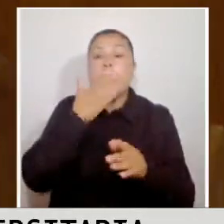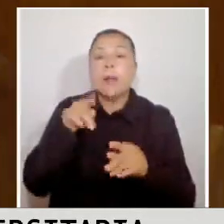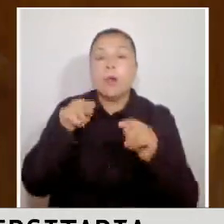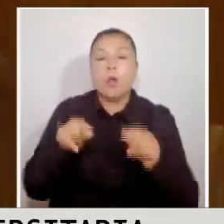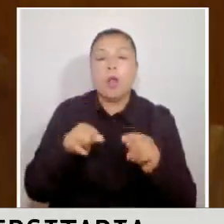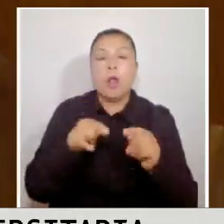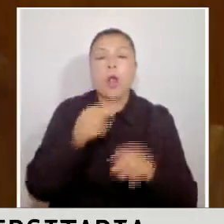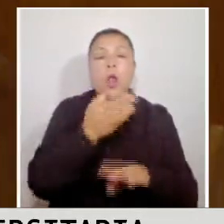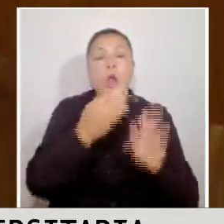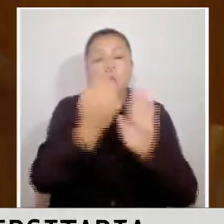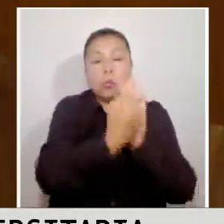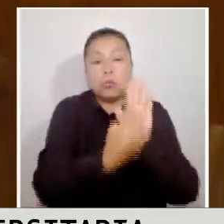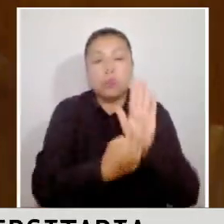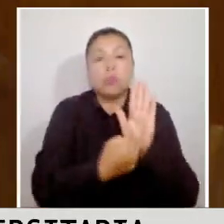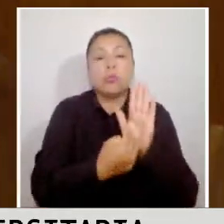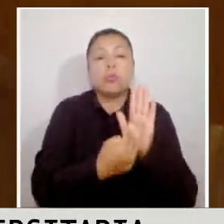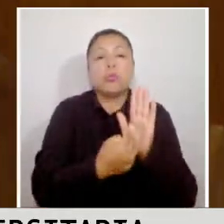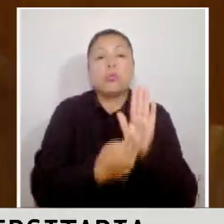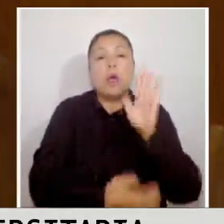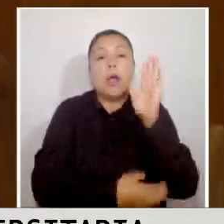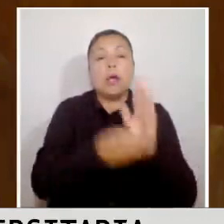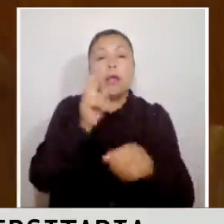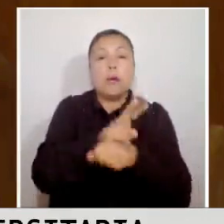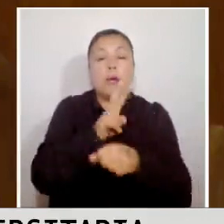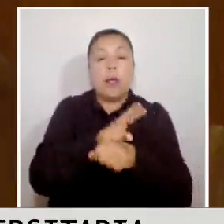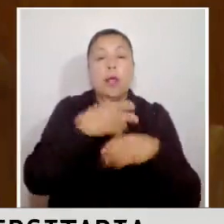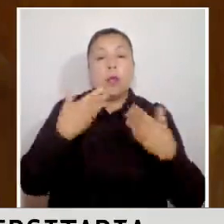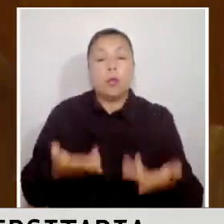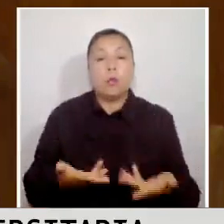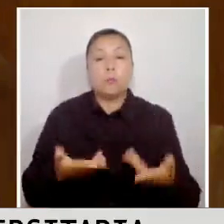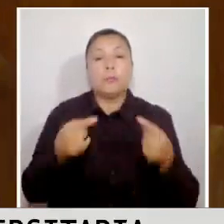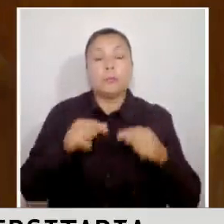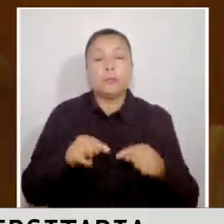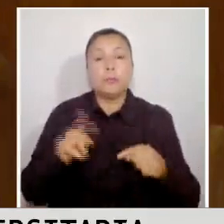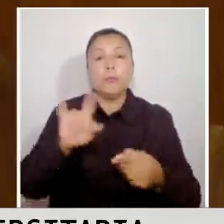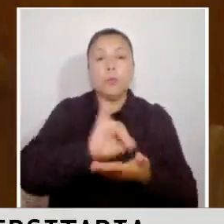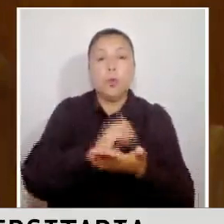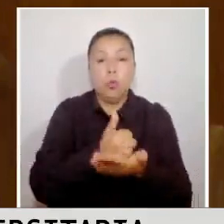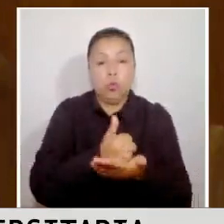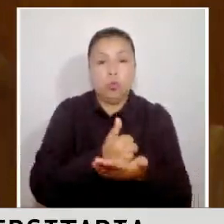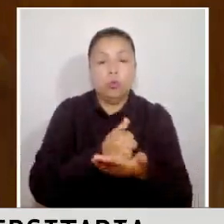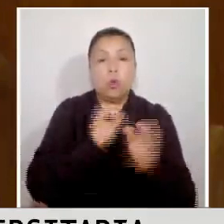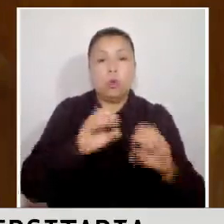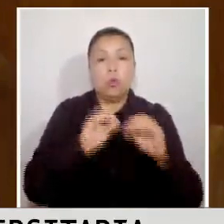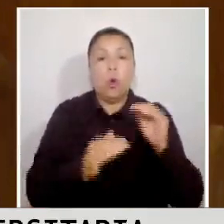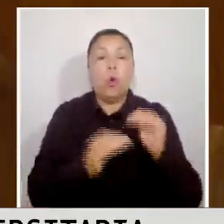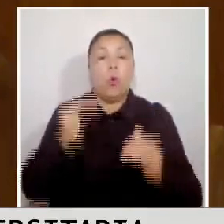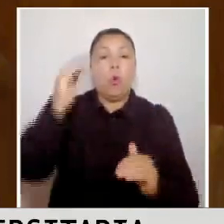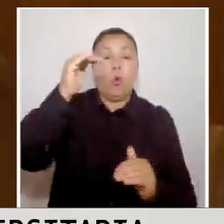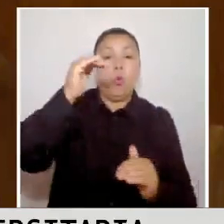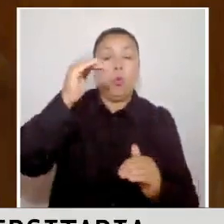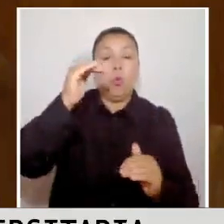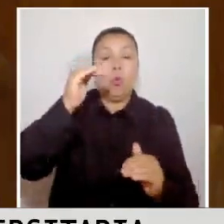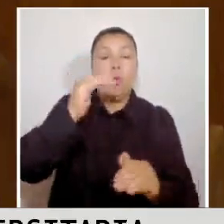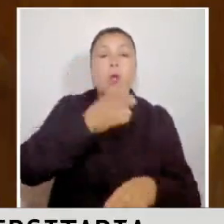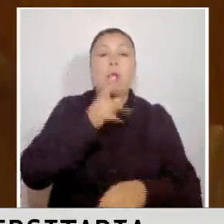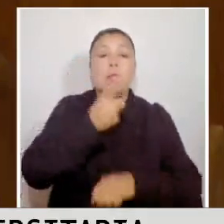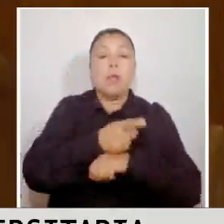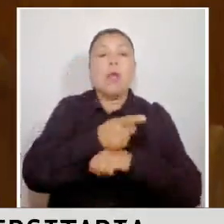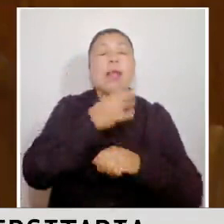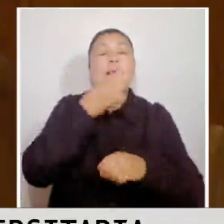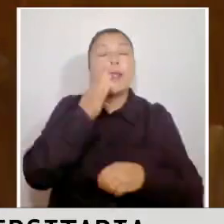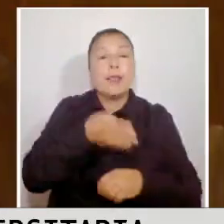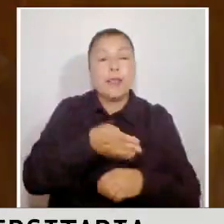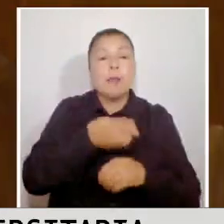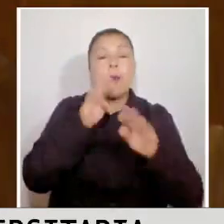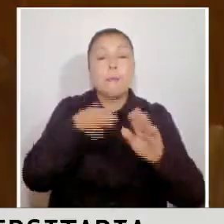las carreras de pedagogía en el intertanto la superintendencia de educación superior dictaminó que deben aplicarse las mismas